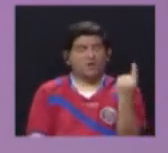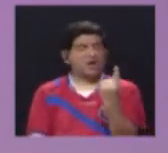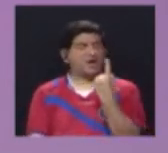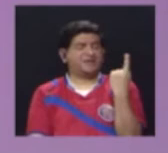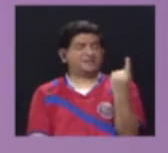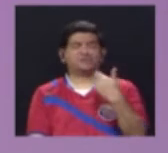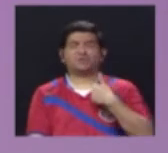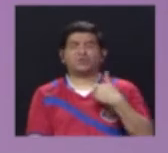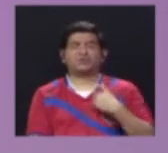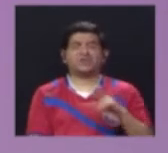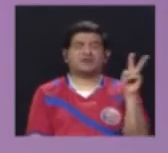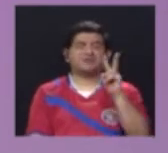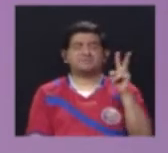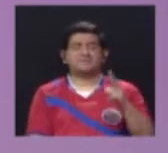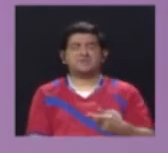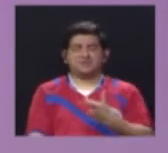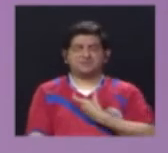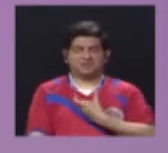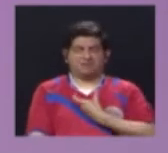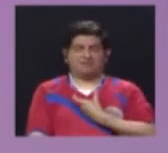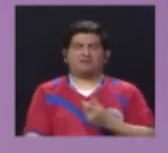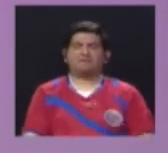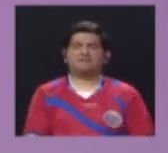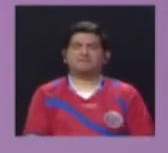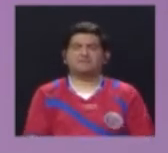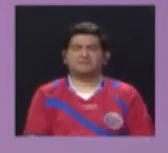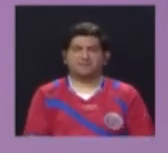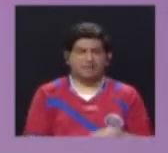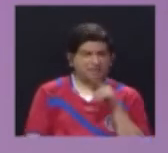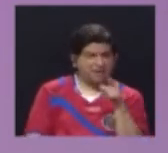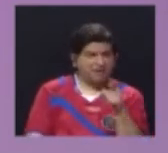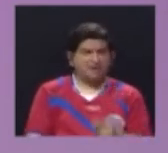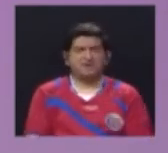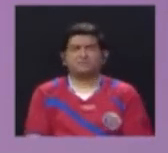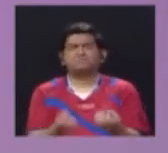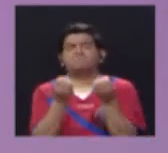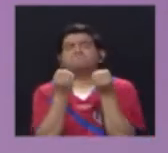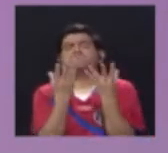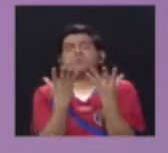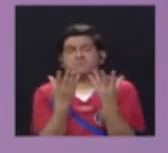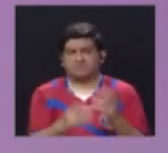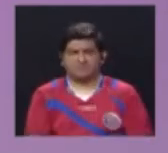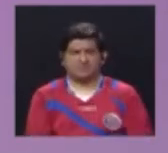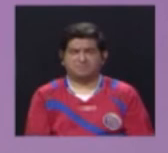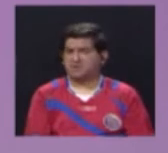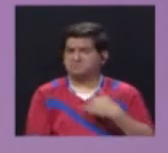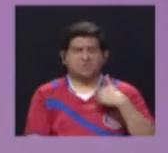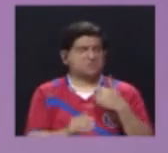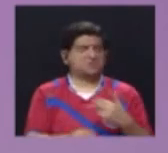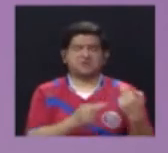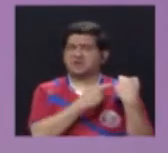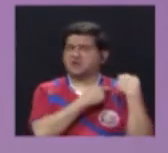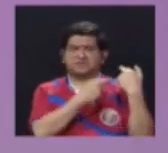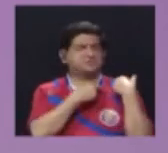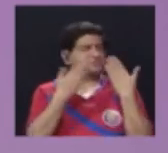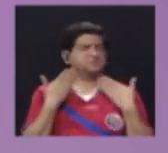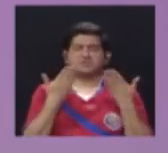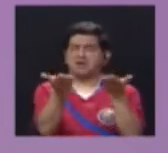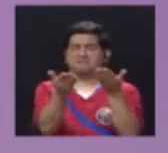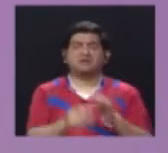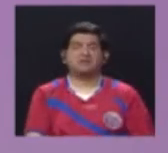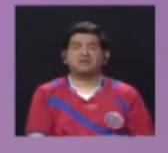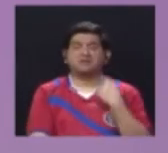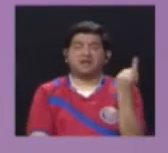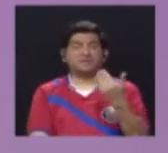ocupando las vice alcaldías muchas de esas e competencias delegadas de manera que